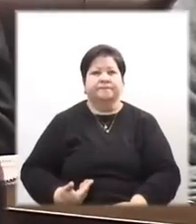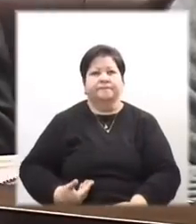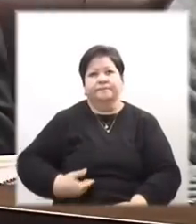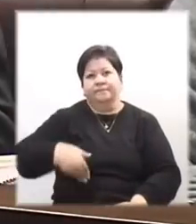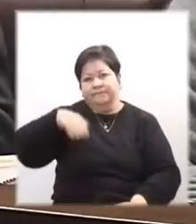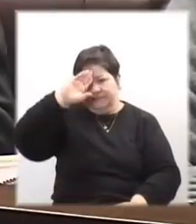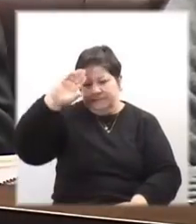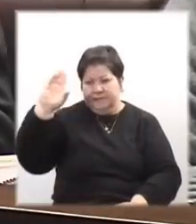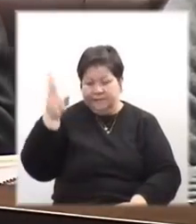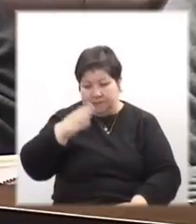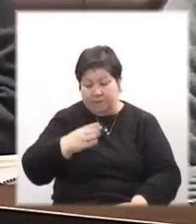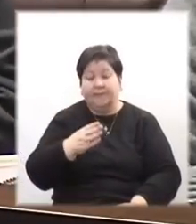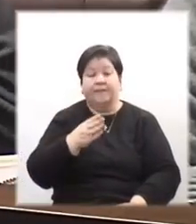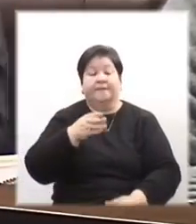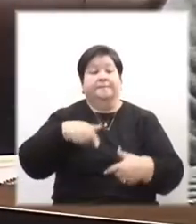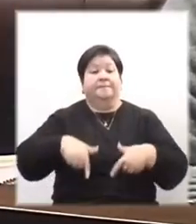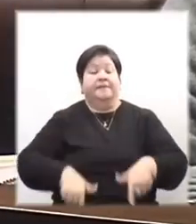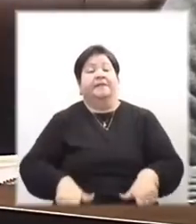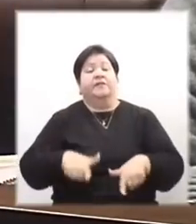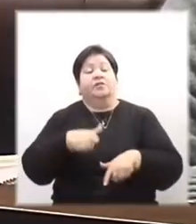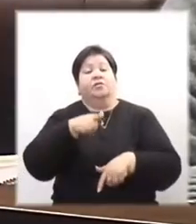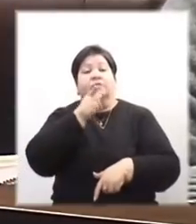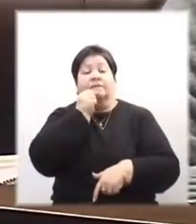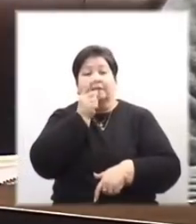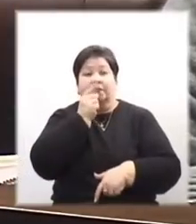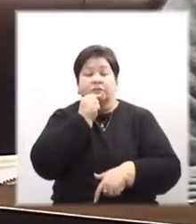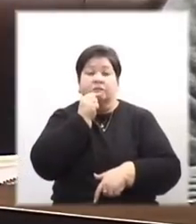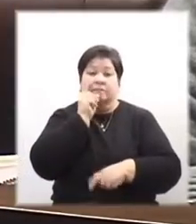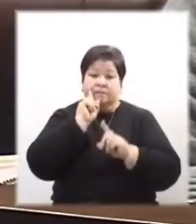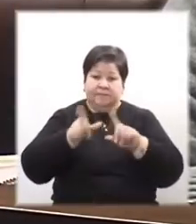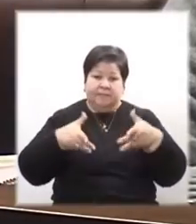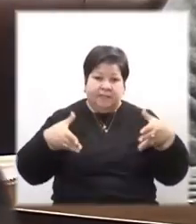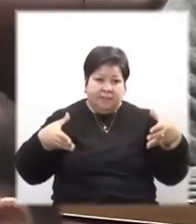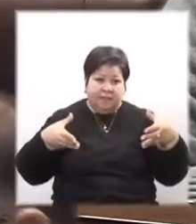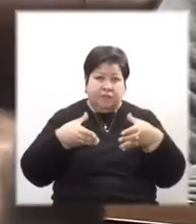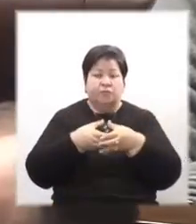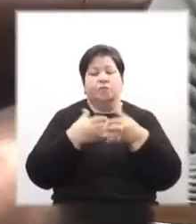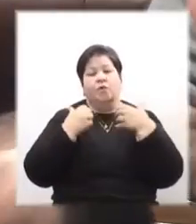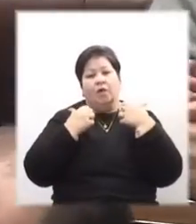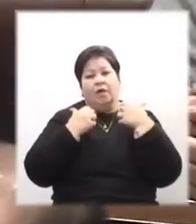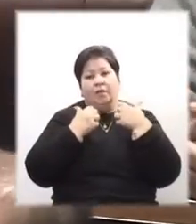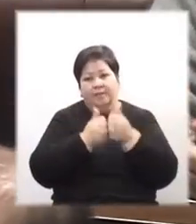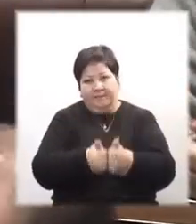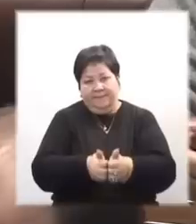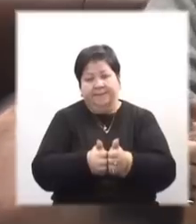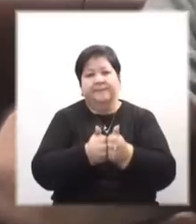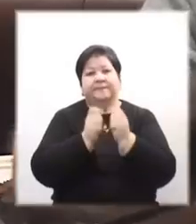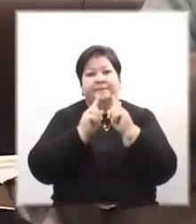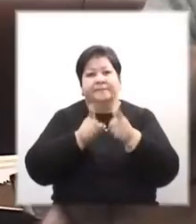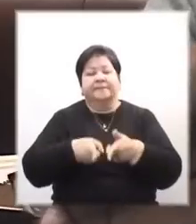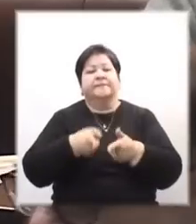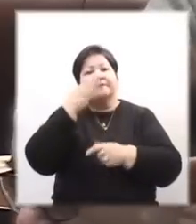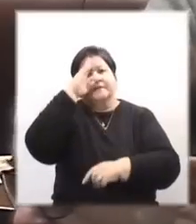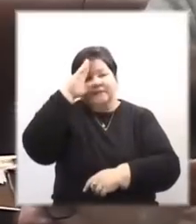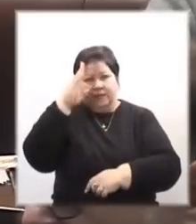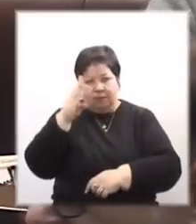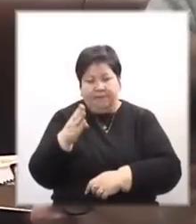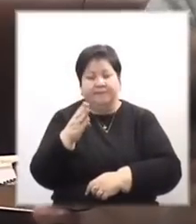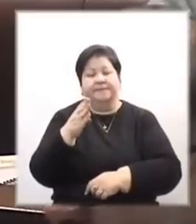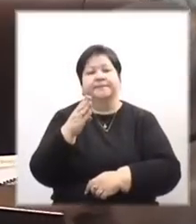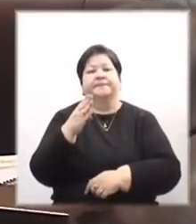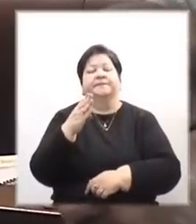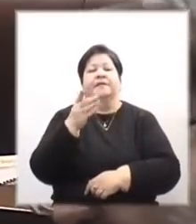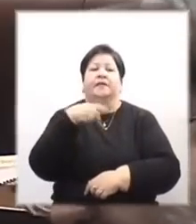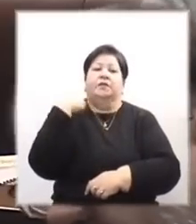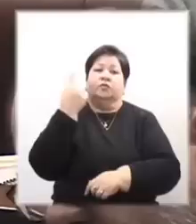saludar al ministro del Interior, a la delegación que lo acompaña, saludar también a todos